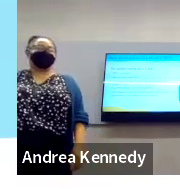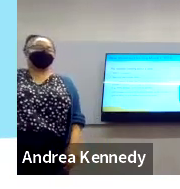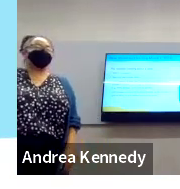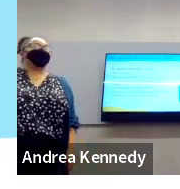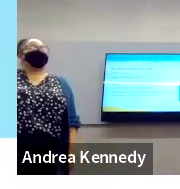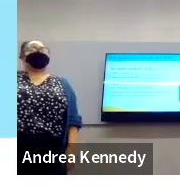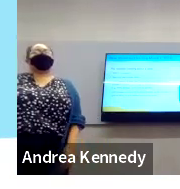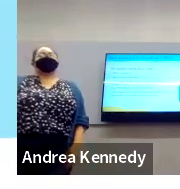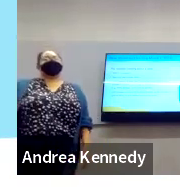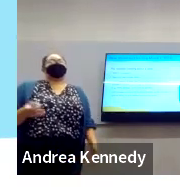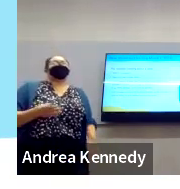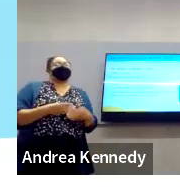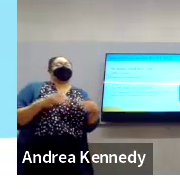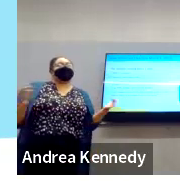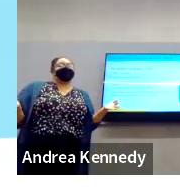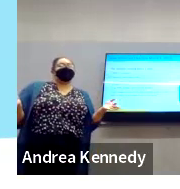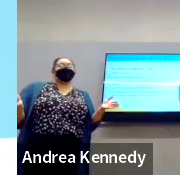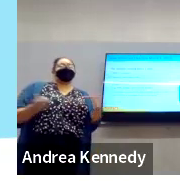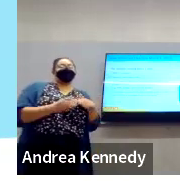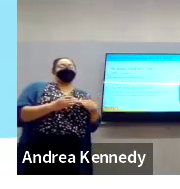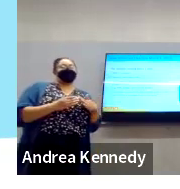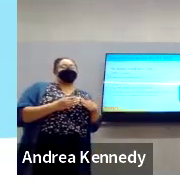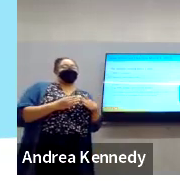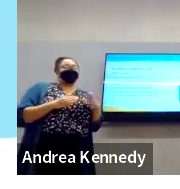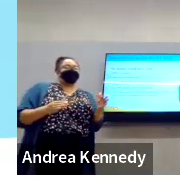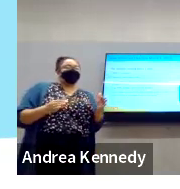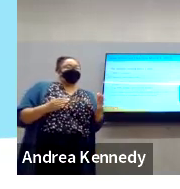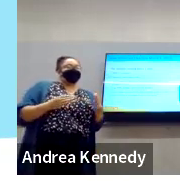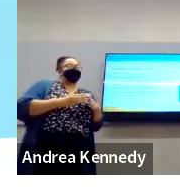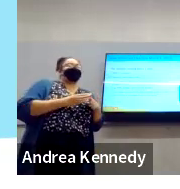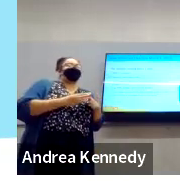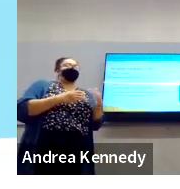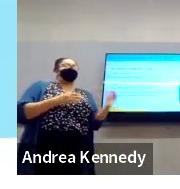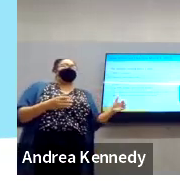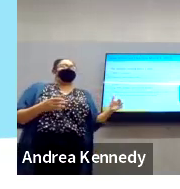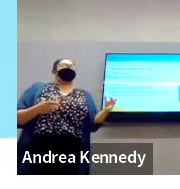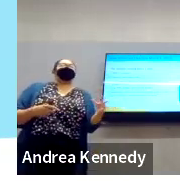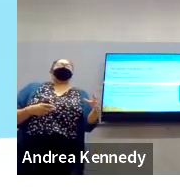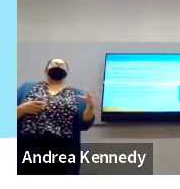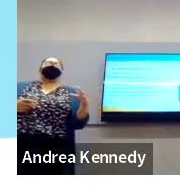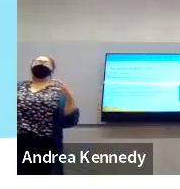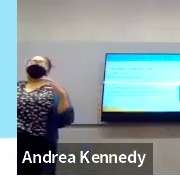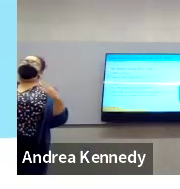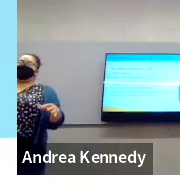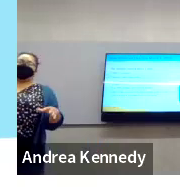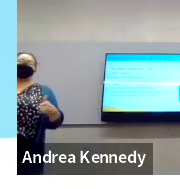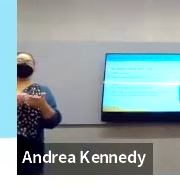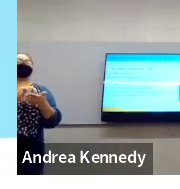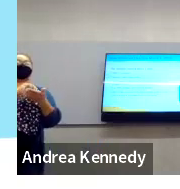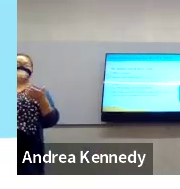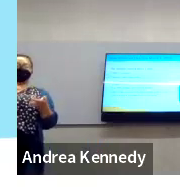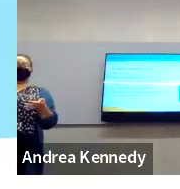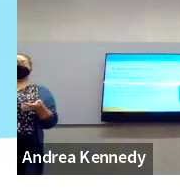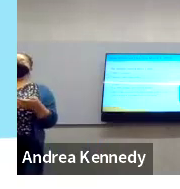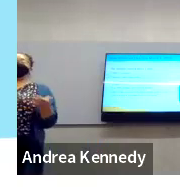after or newer, RUBS is no longer allowed for those tenants at all. So the total rent that they are paying, that